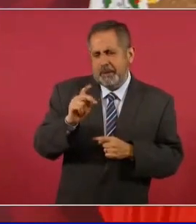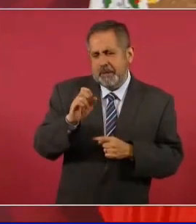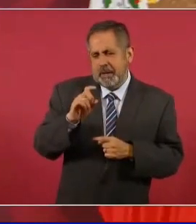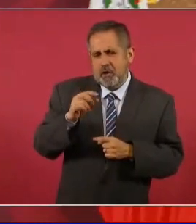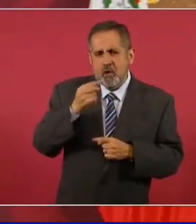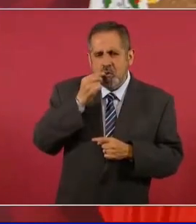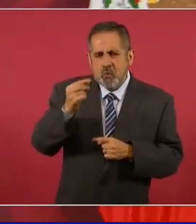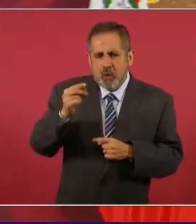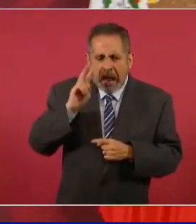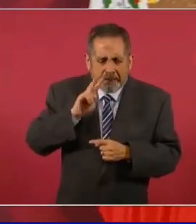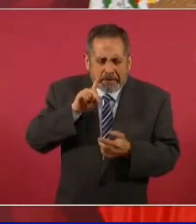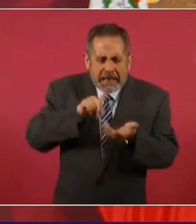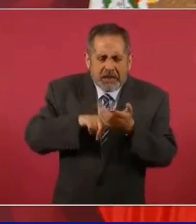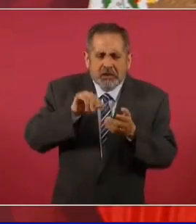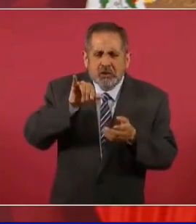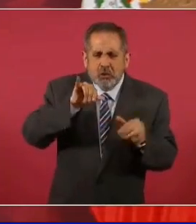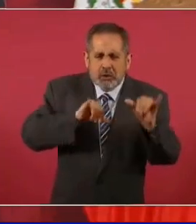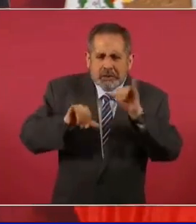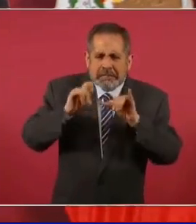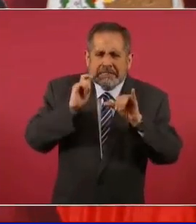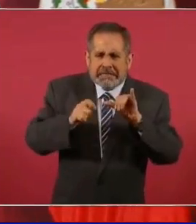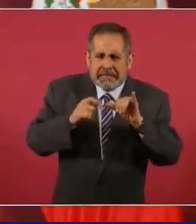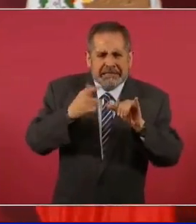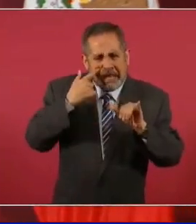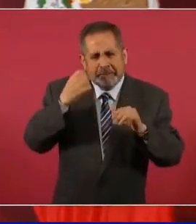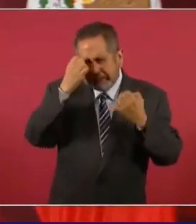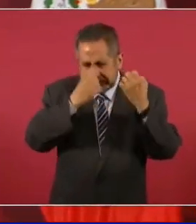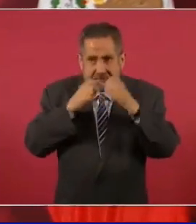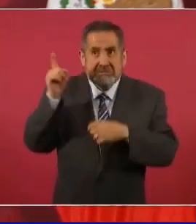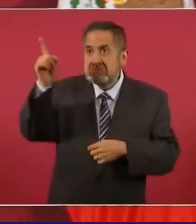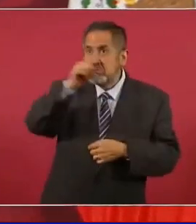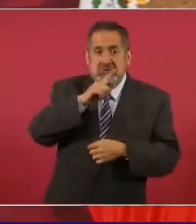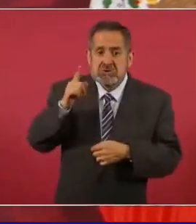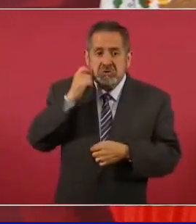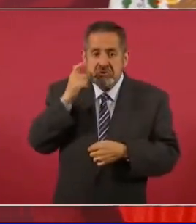no y el vapeador